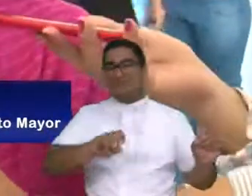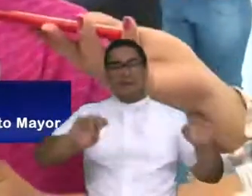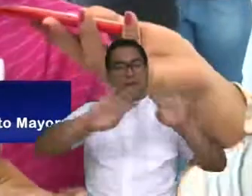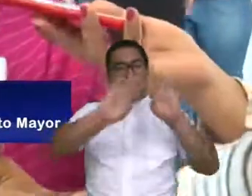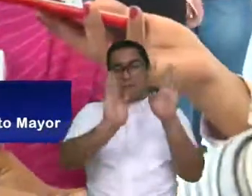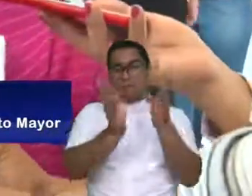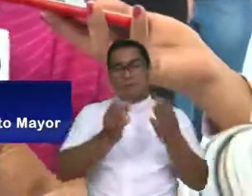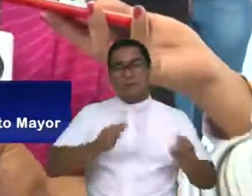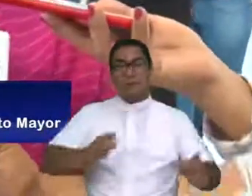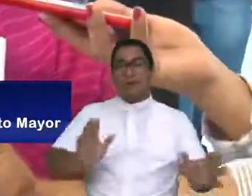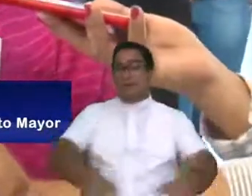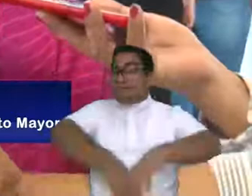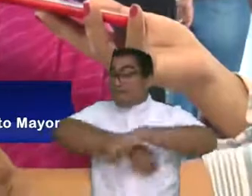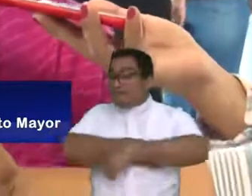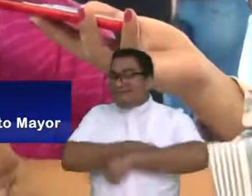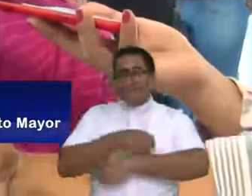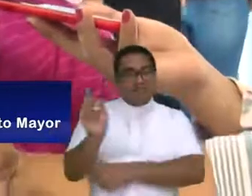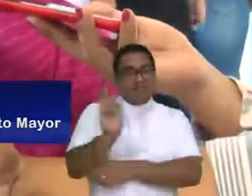no nos podemos quedar atrás.